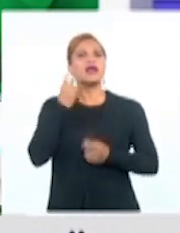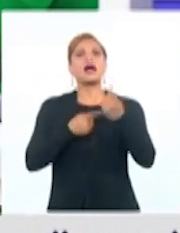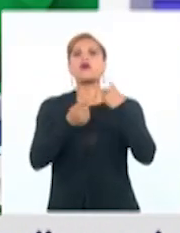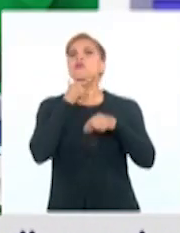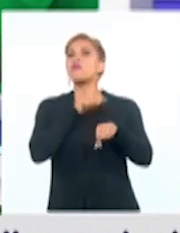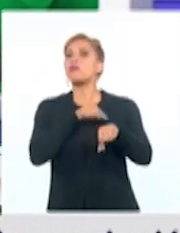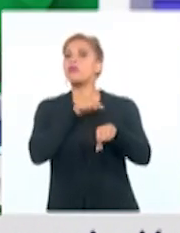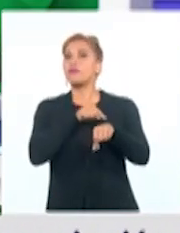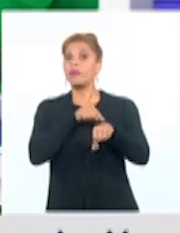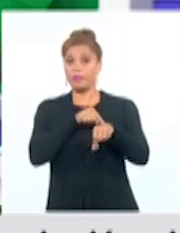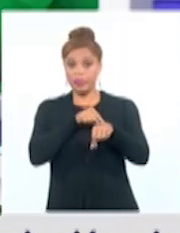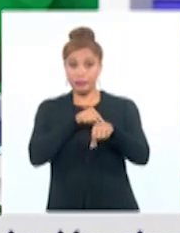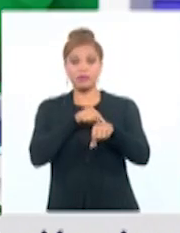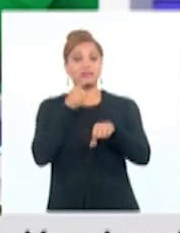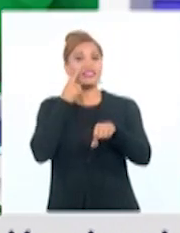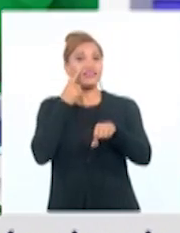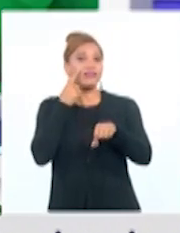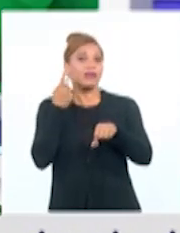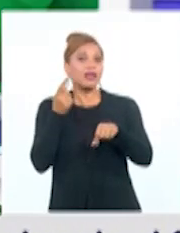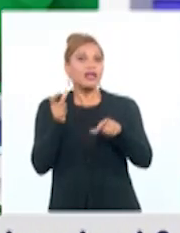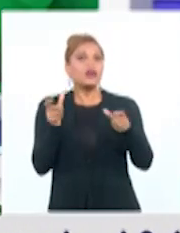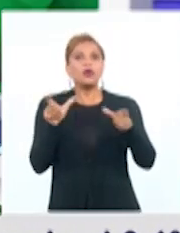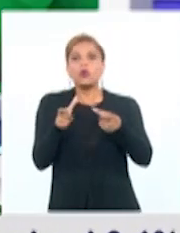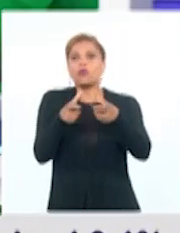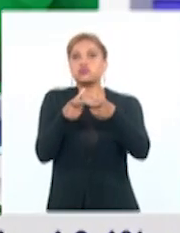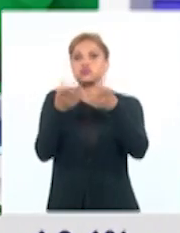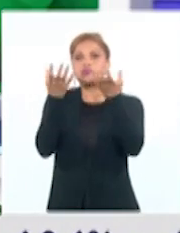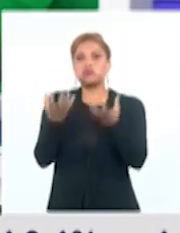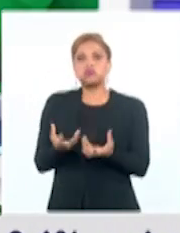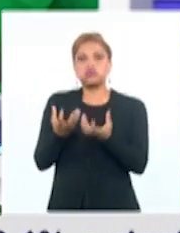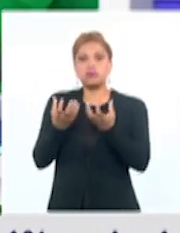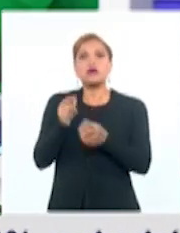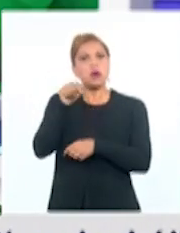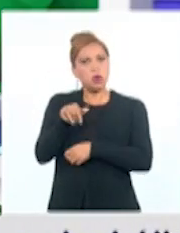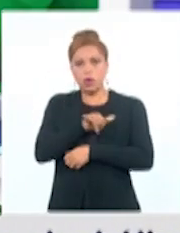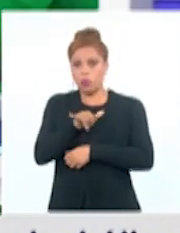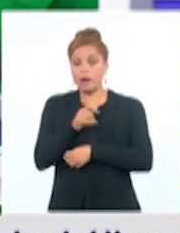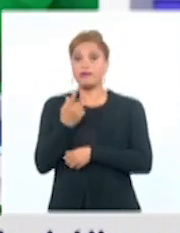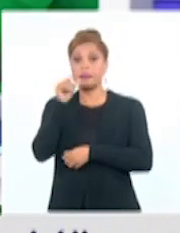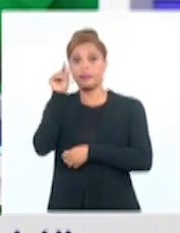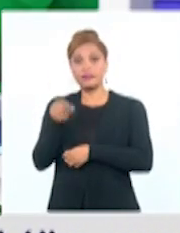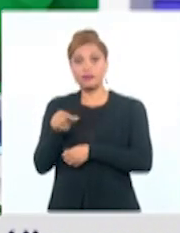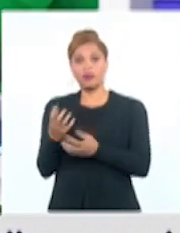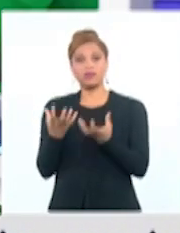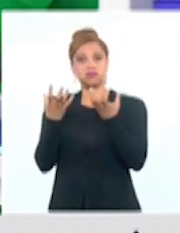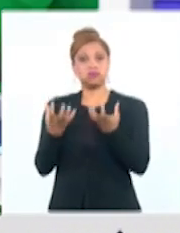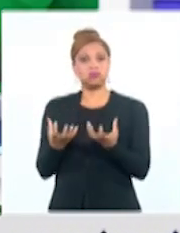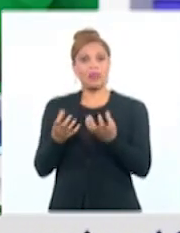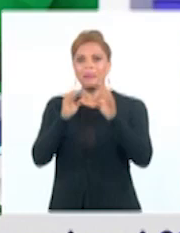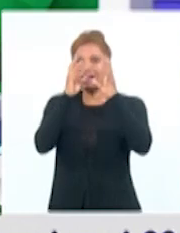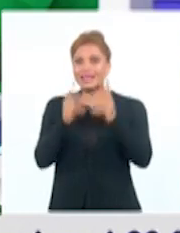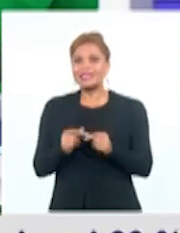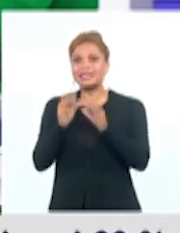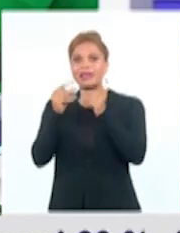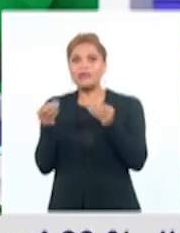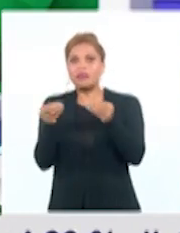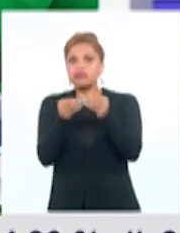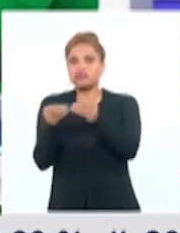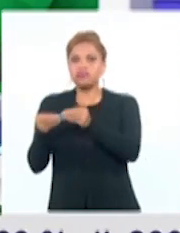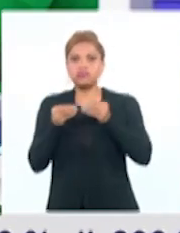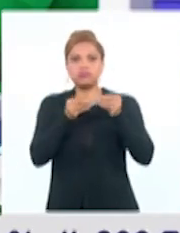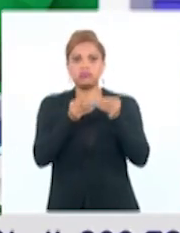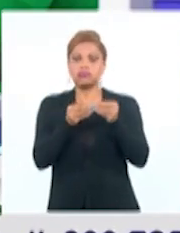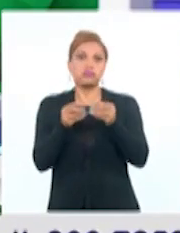estaban concentradas muchas personas. Hoy hay personas, pero no en las cifras que teníamos antes, y no era más